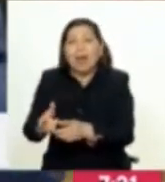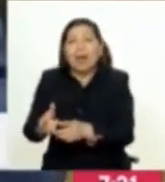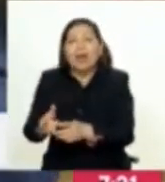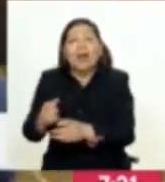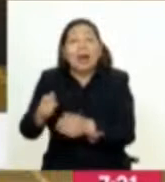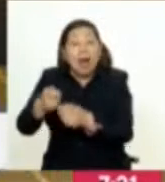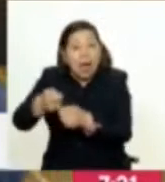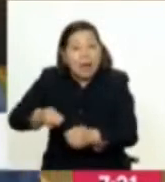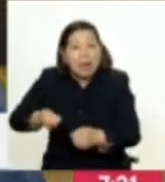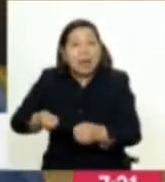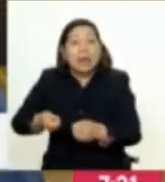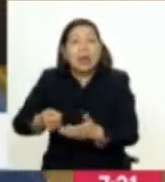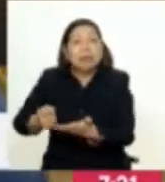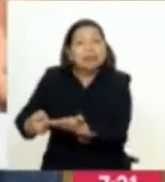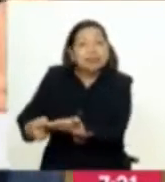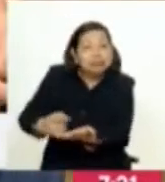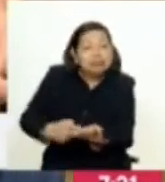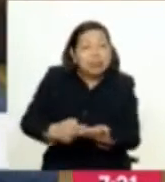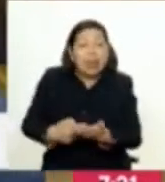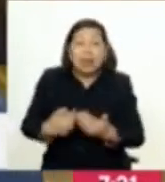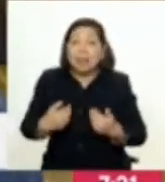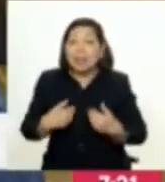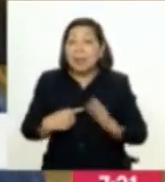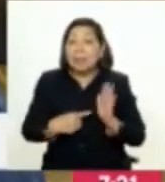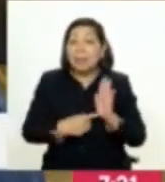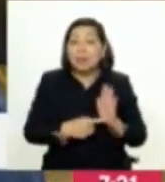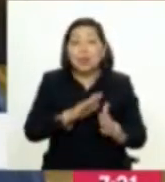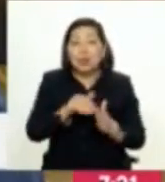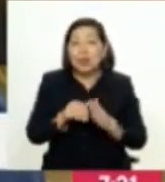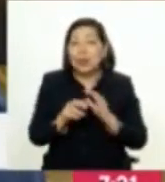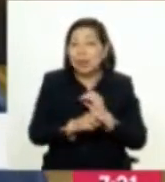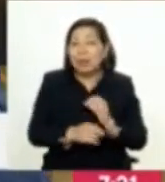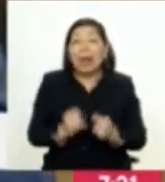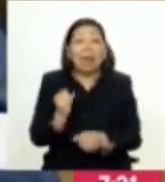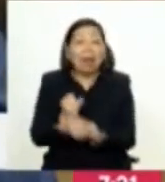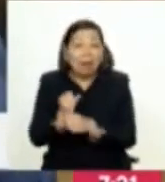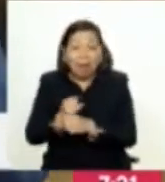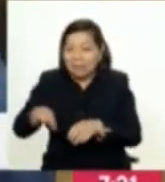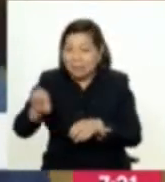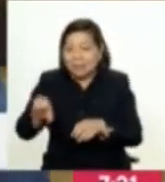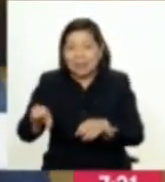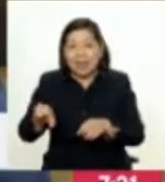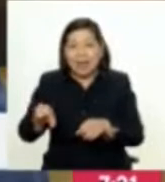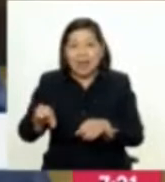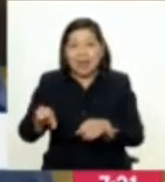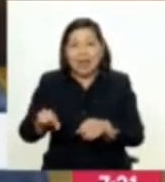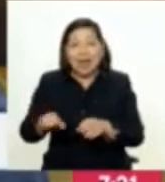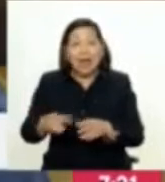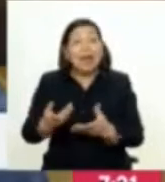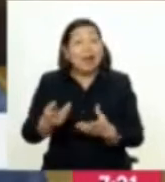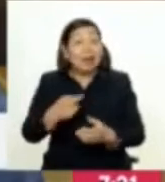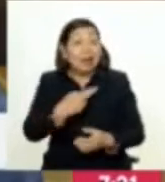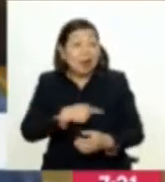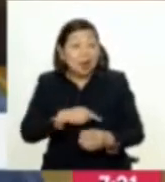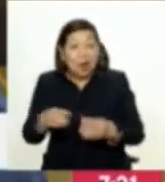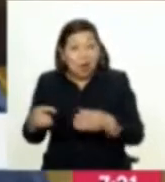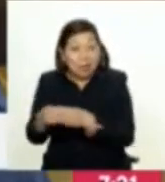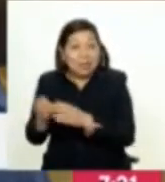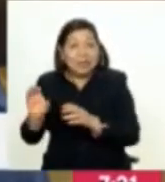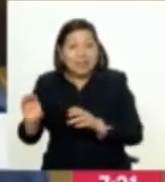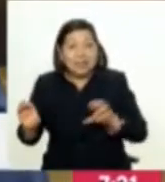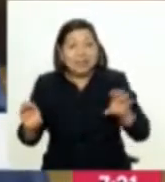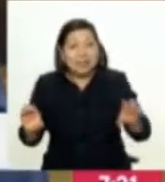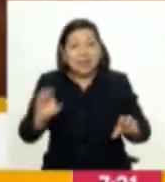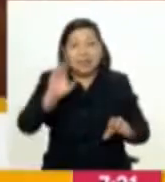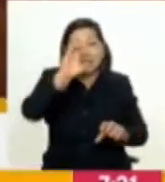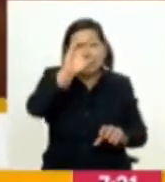agrarios, está la mesa de concertación, que tiene una presencia en todo el país. La iglesia, ¿no? También. ¿No? están las confesiones religiosas. Confesiones religiosas,